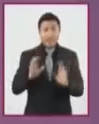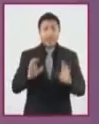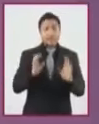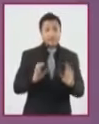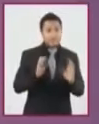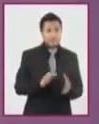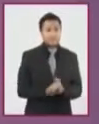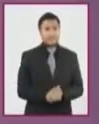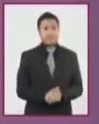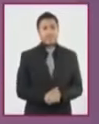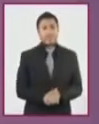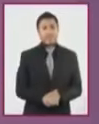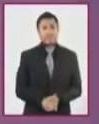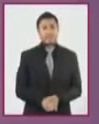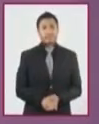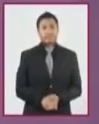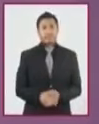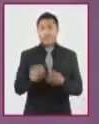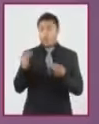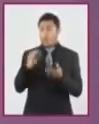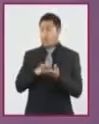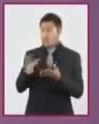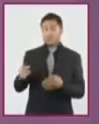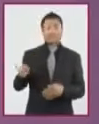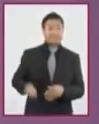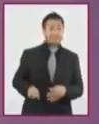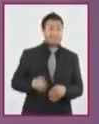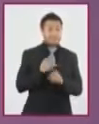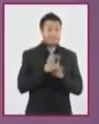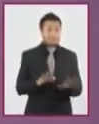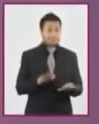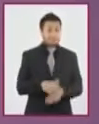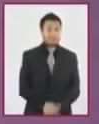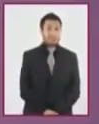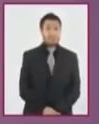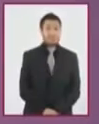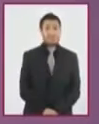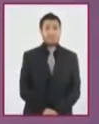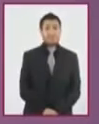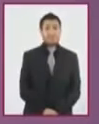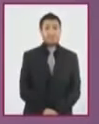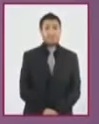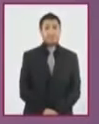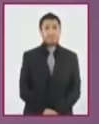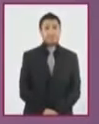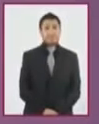para ponerse a salvo. Pues muchas gracias. Interesante, ¿no lo creen?